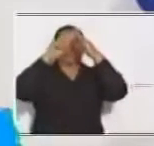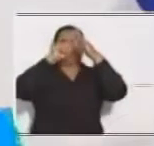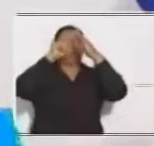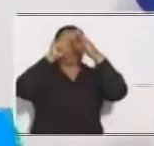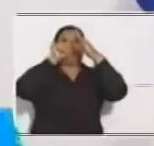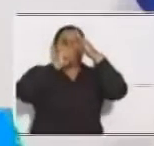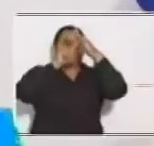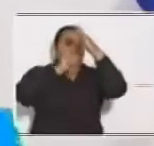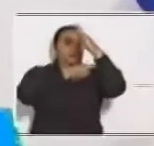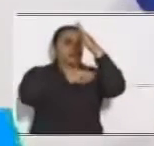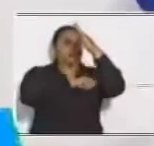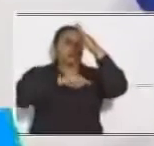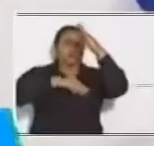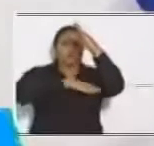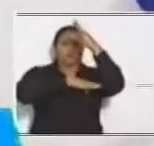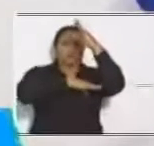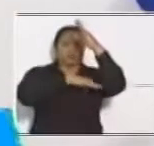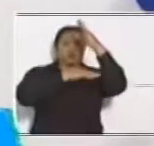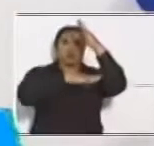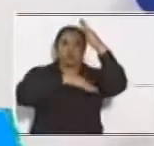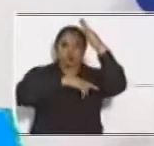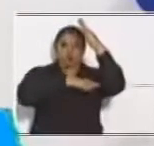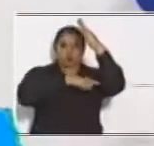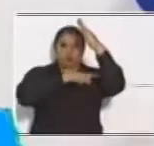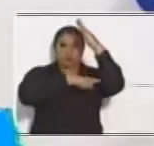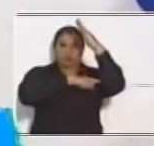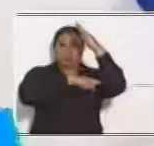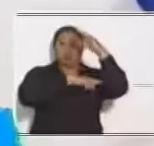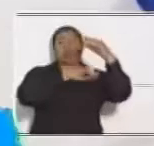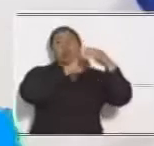3 vértices, o sea, esquinas,